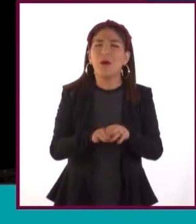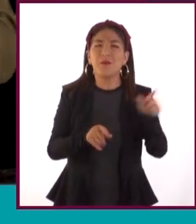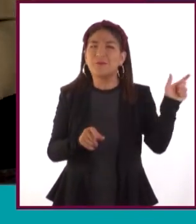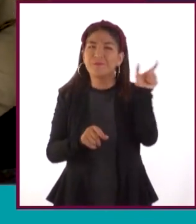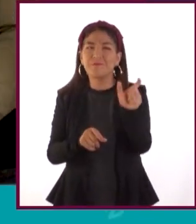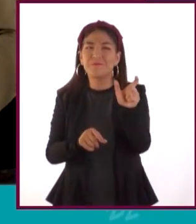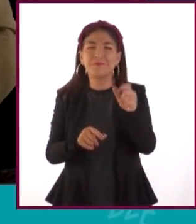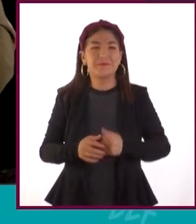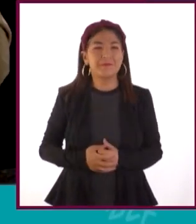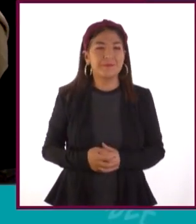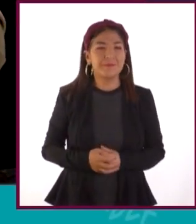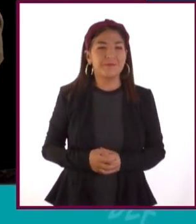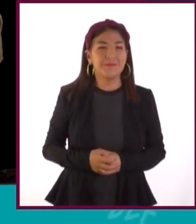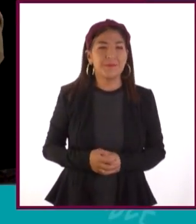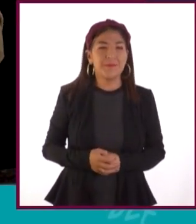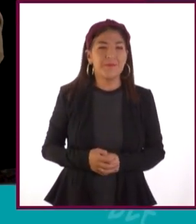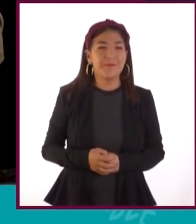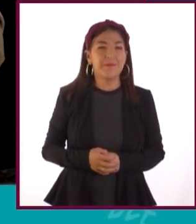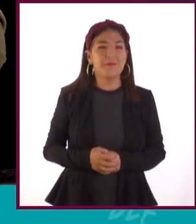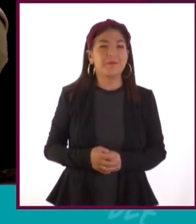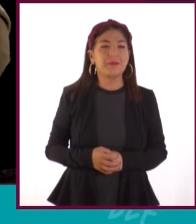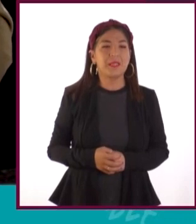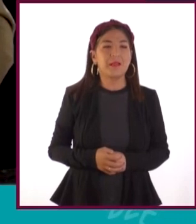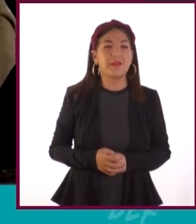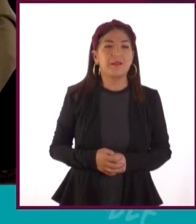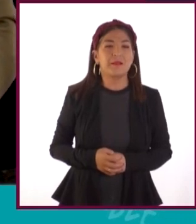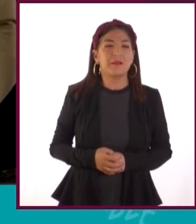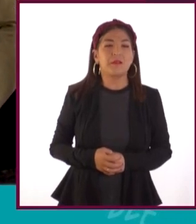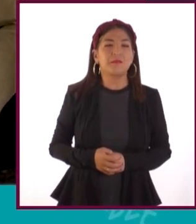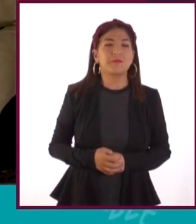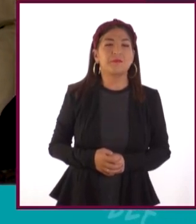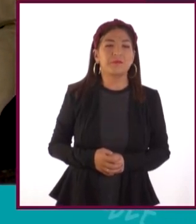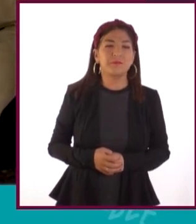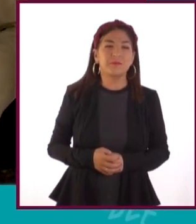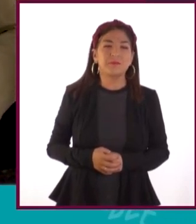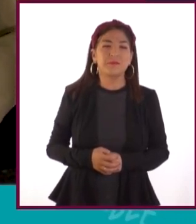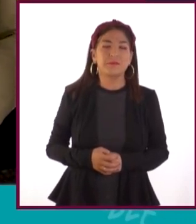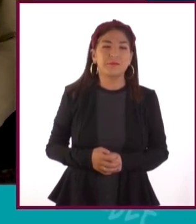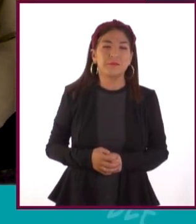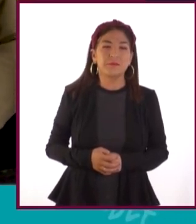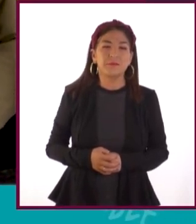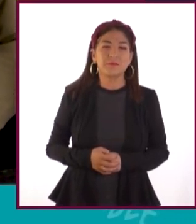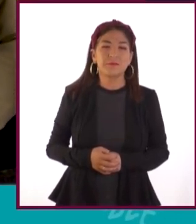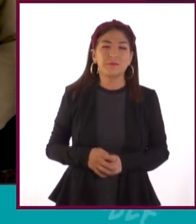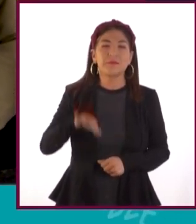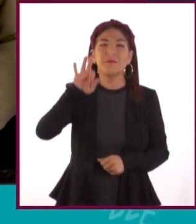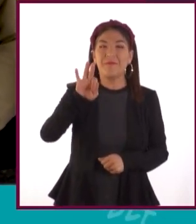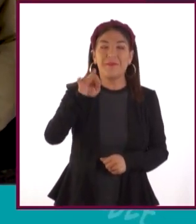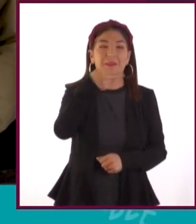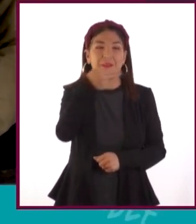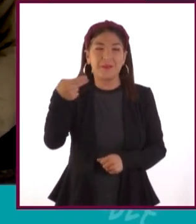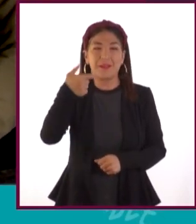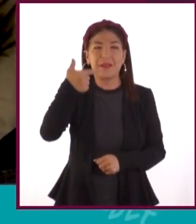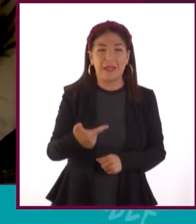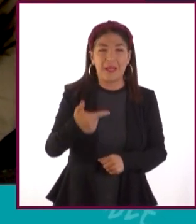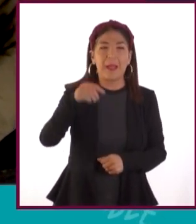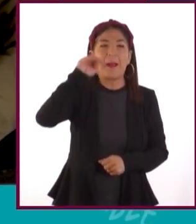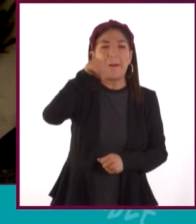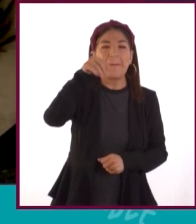masa 1 y masa 2, separadas por una distancia, es igual al producto de sus masas e